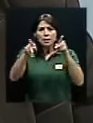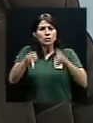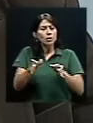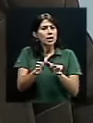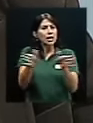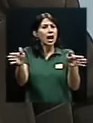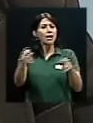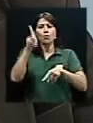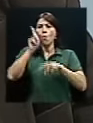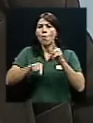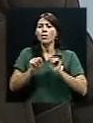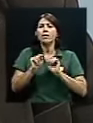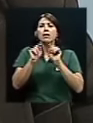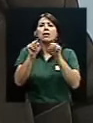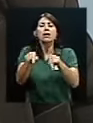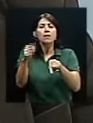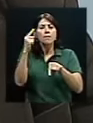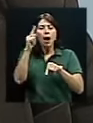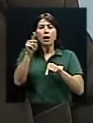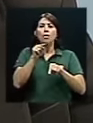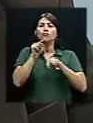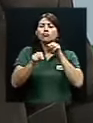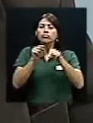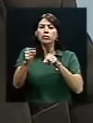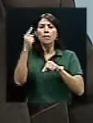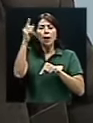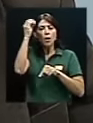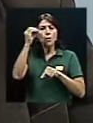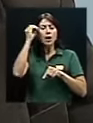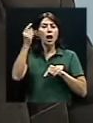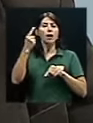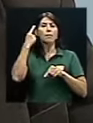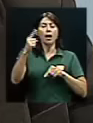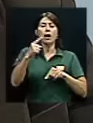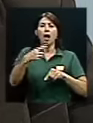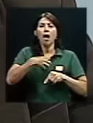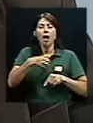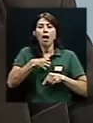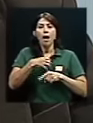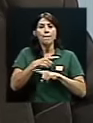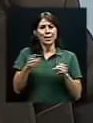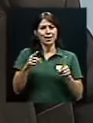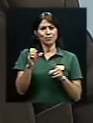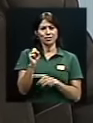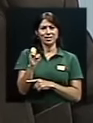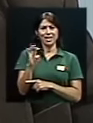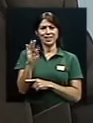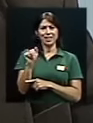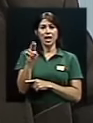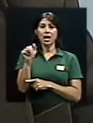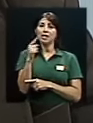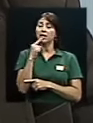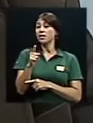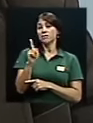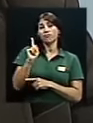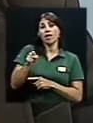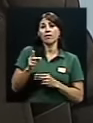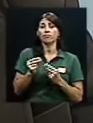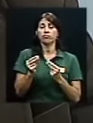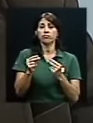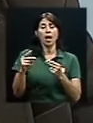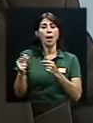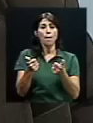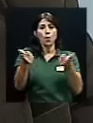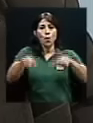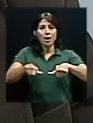presentar observaciones, de presentar objeciones al estudio, y a CETENA se le dice que en un mes tiene que aprobar. O sea, es la fórmula perfecta para